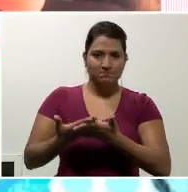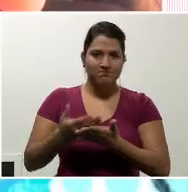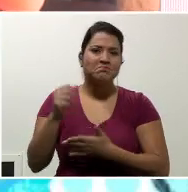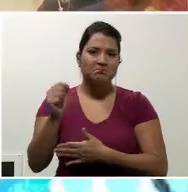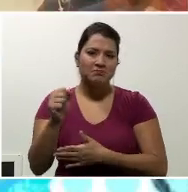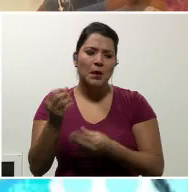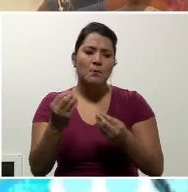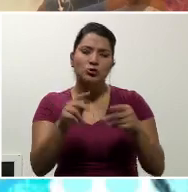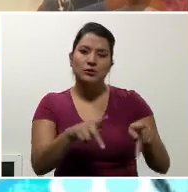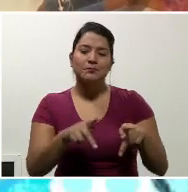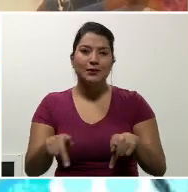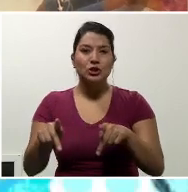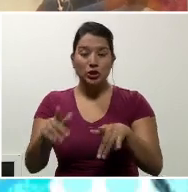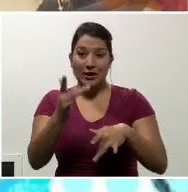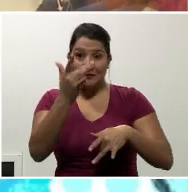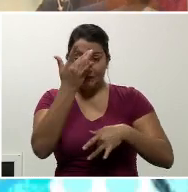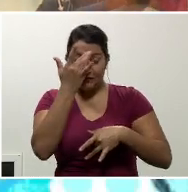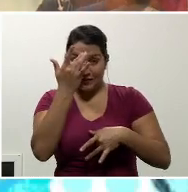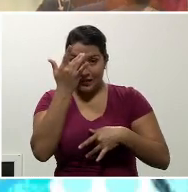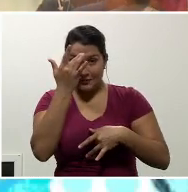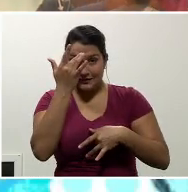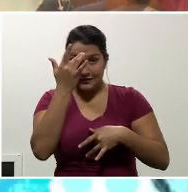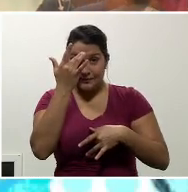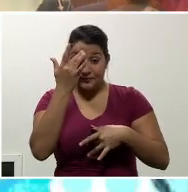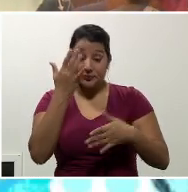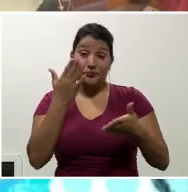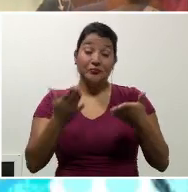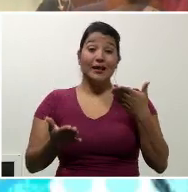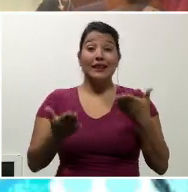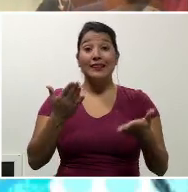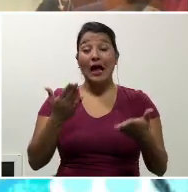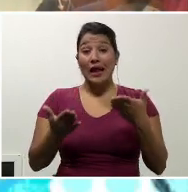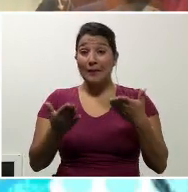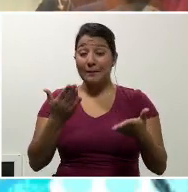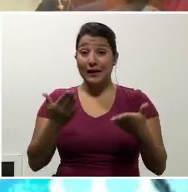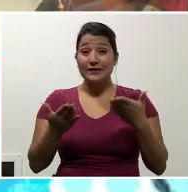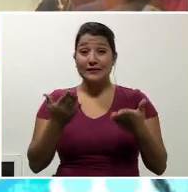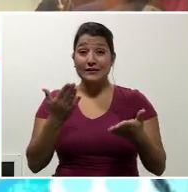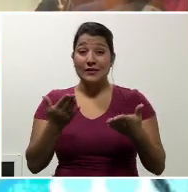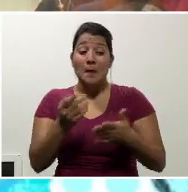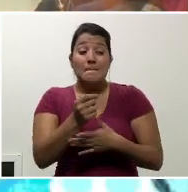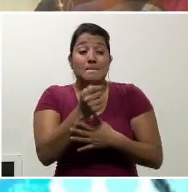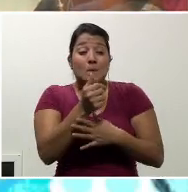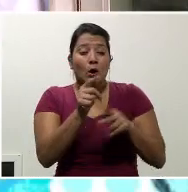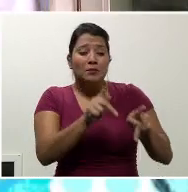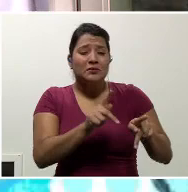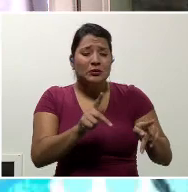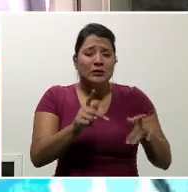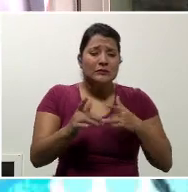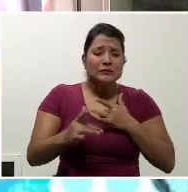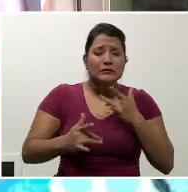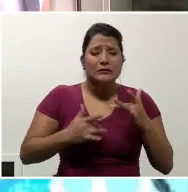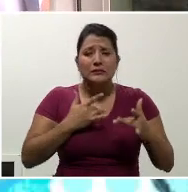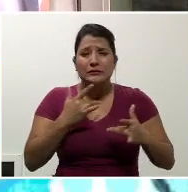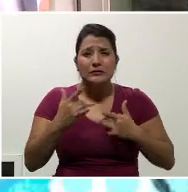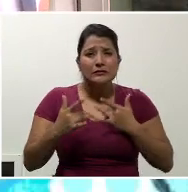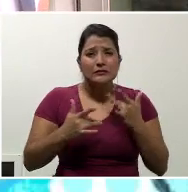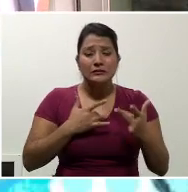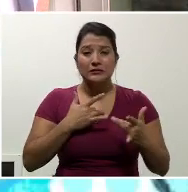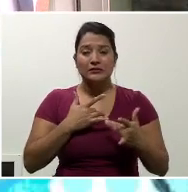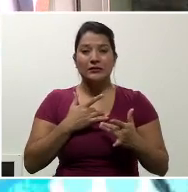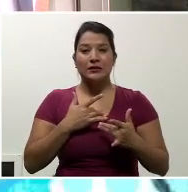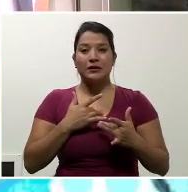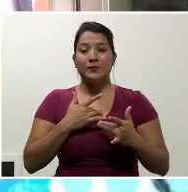miles de personas infectadas, probablemente muy pocas muy sintomáticas, la gran mayoría muy poco